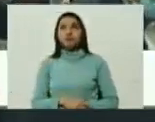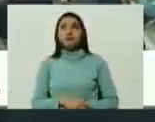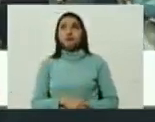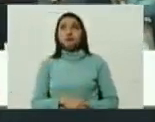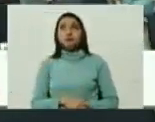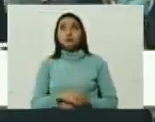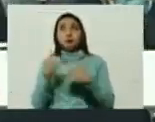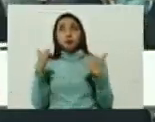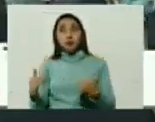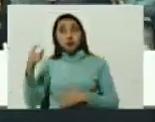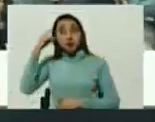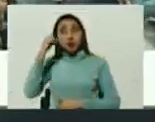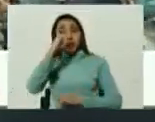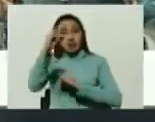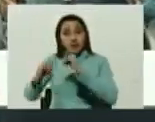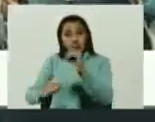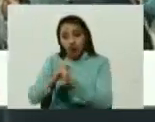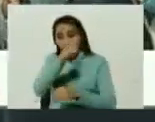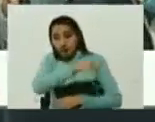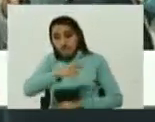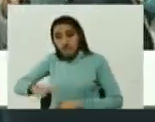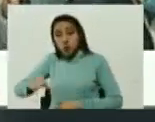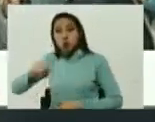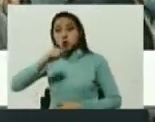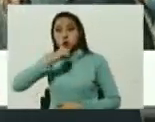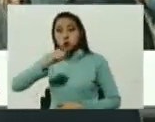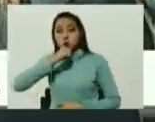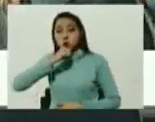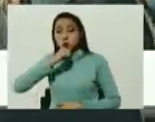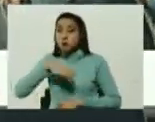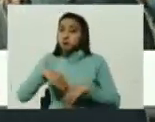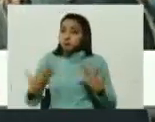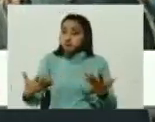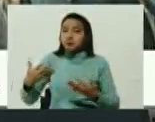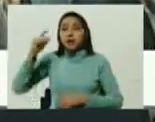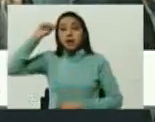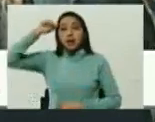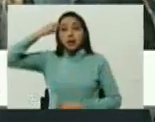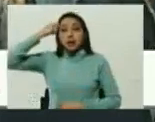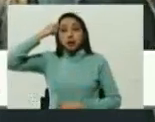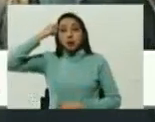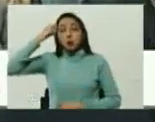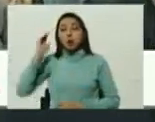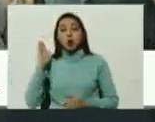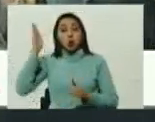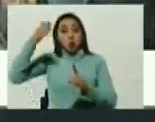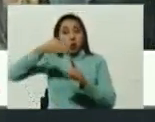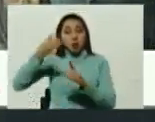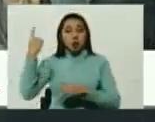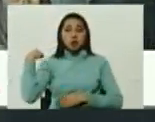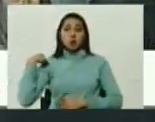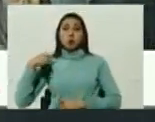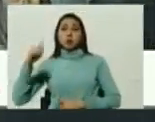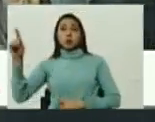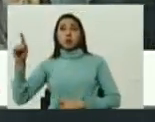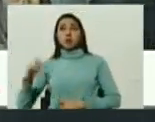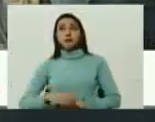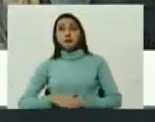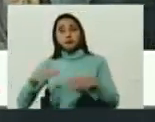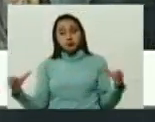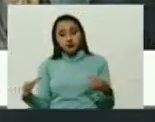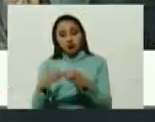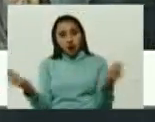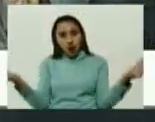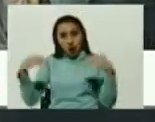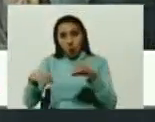día internacional de las personas de edad es bueno recordar los objetivos que tiene la organización de las